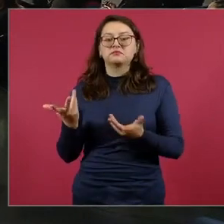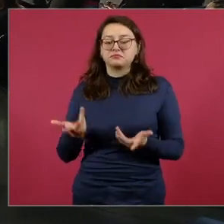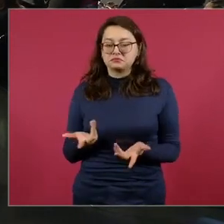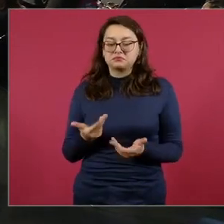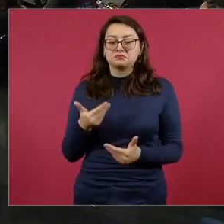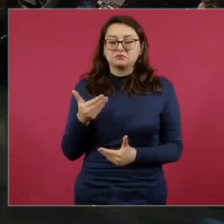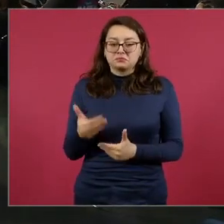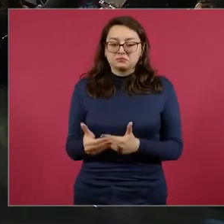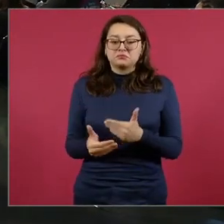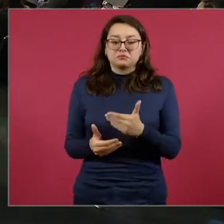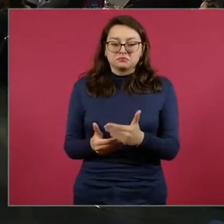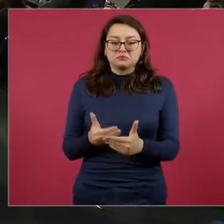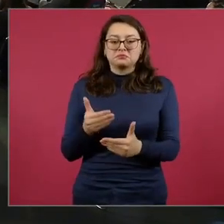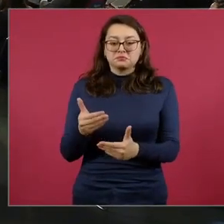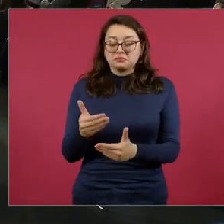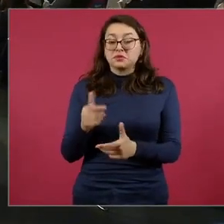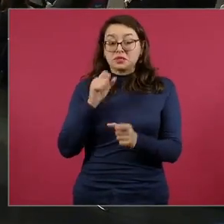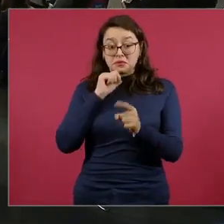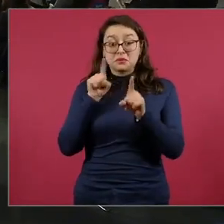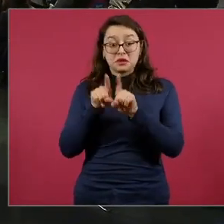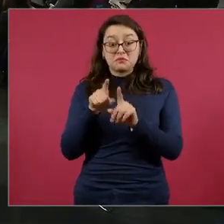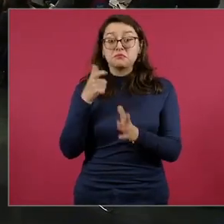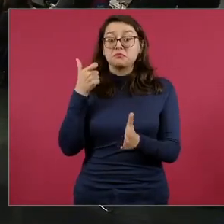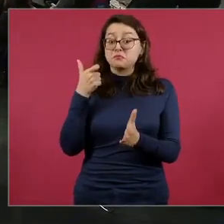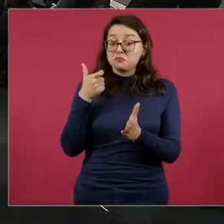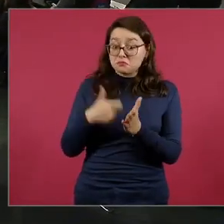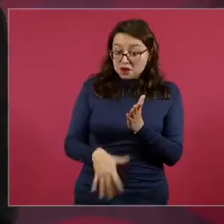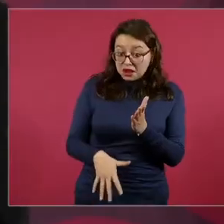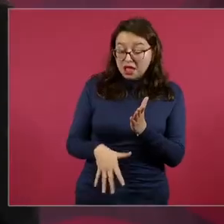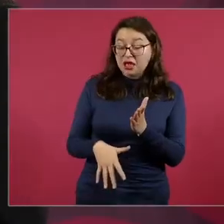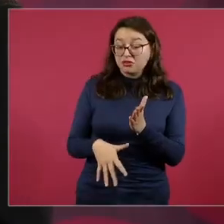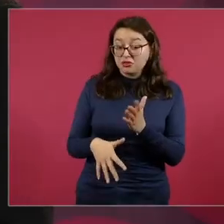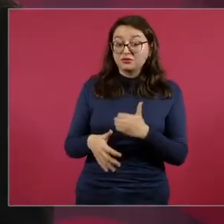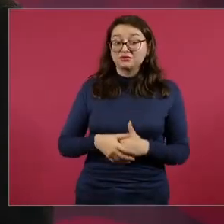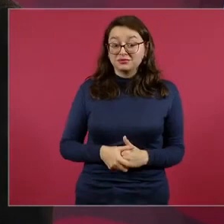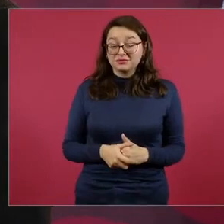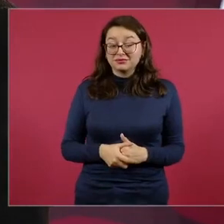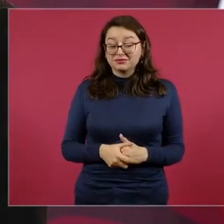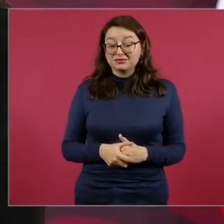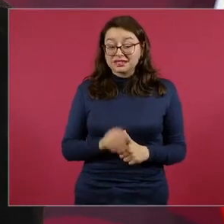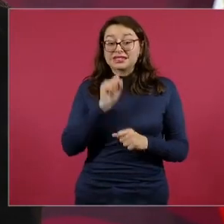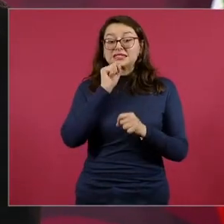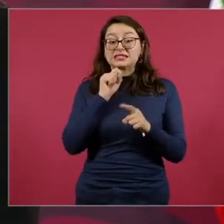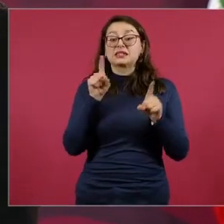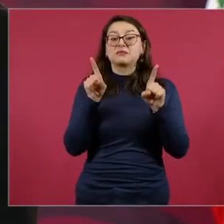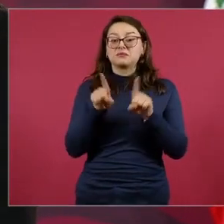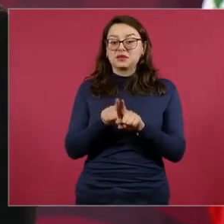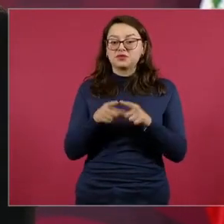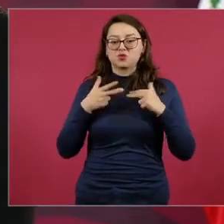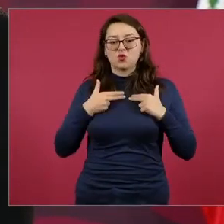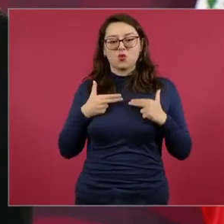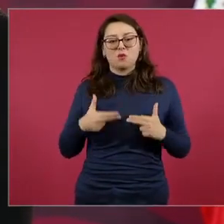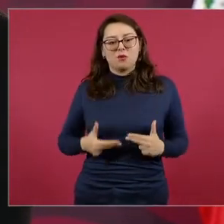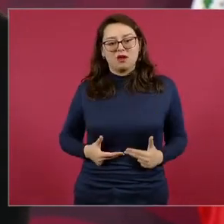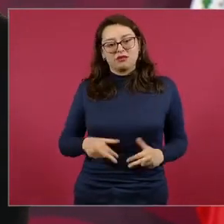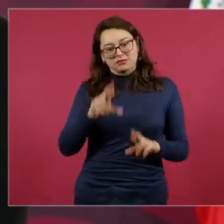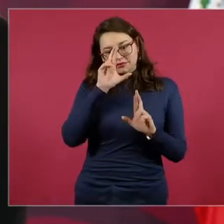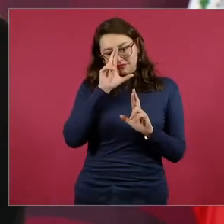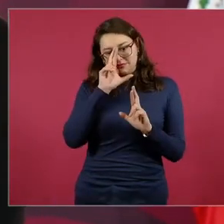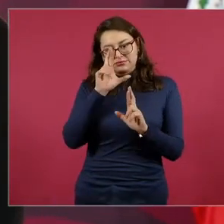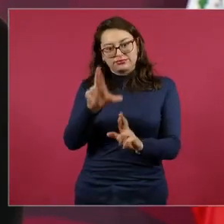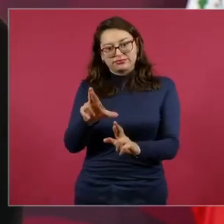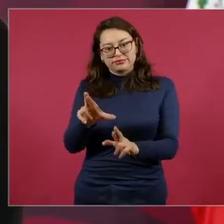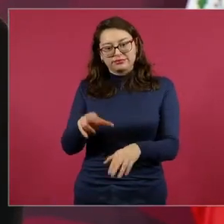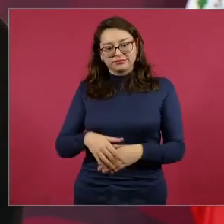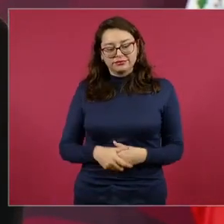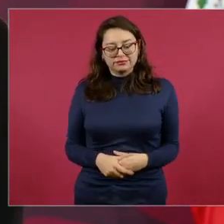resultar más barato y sin duda es lo más humano.